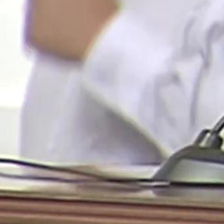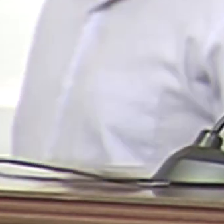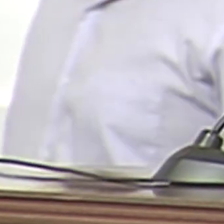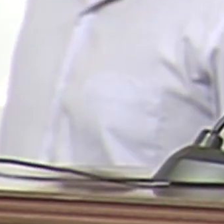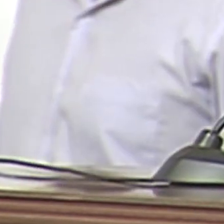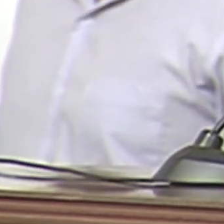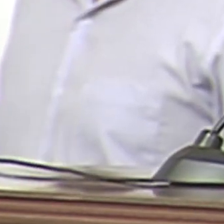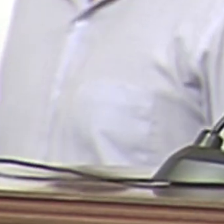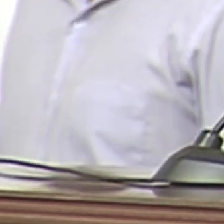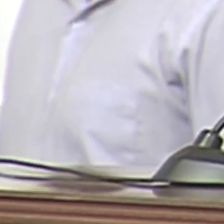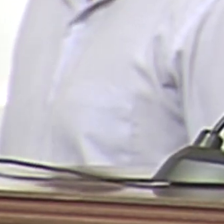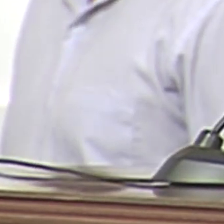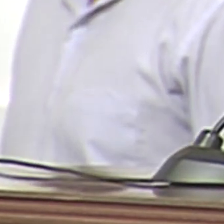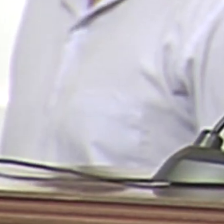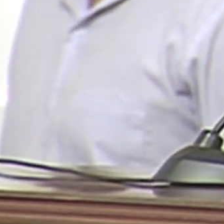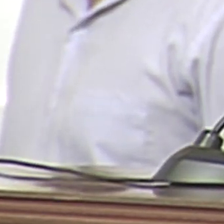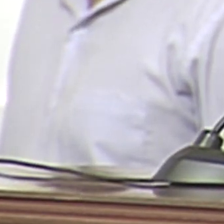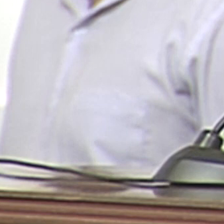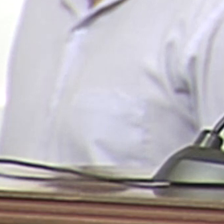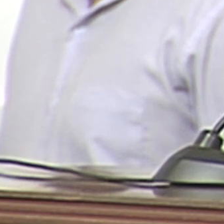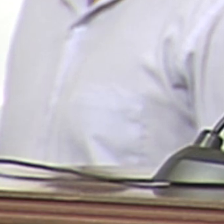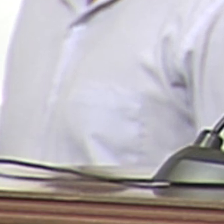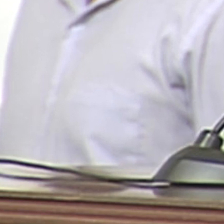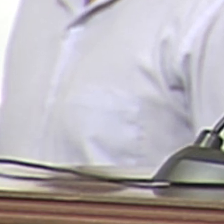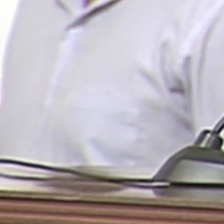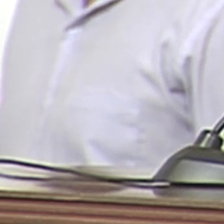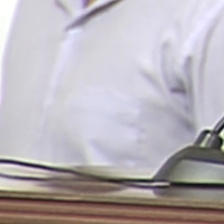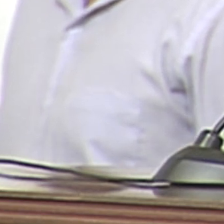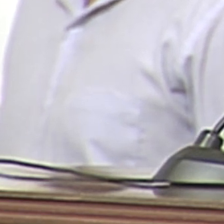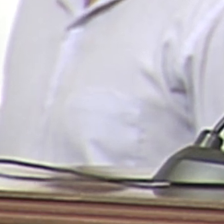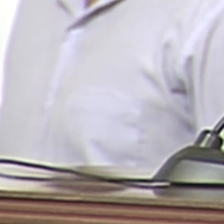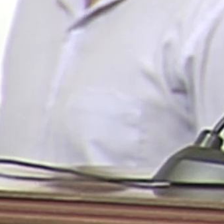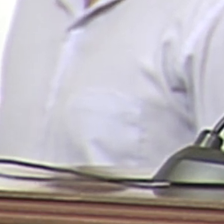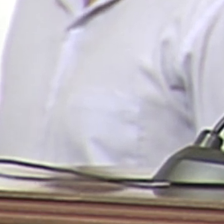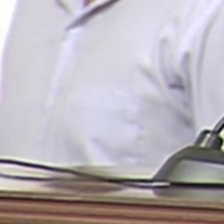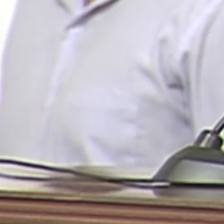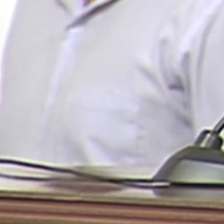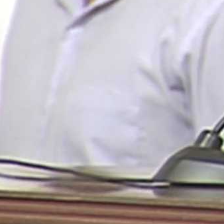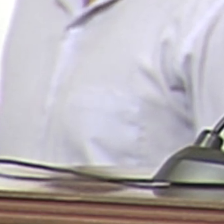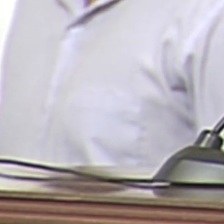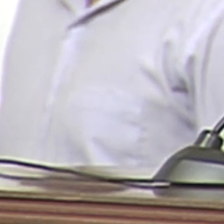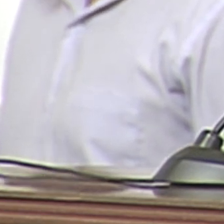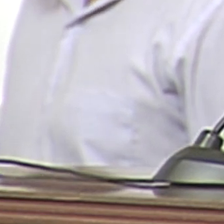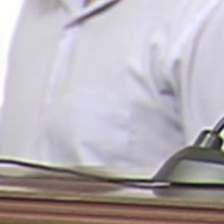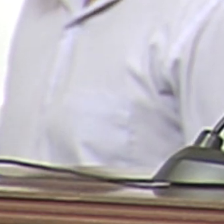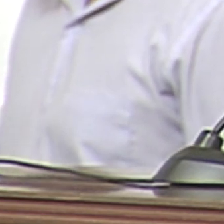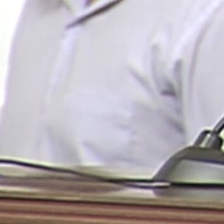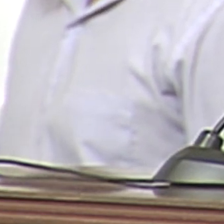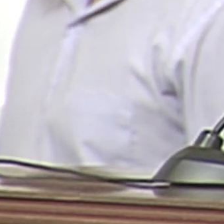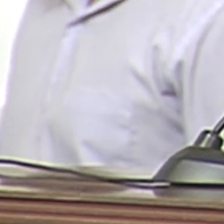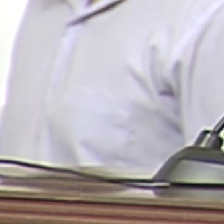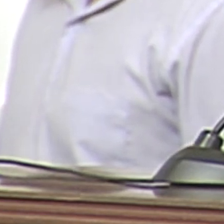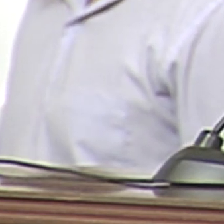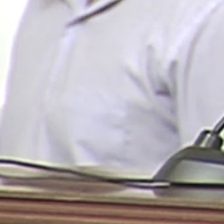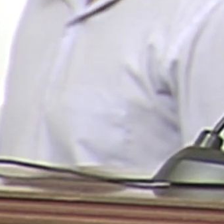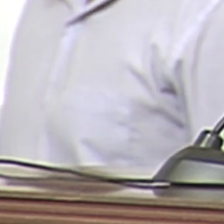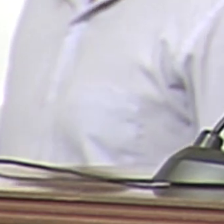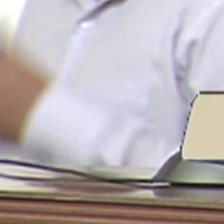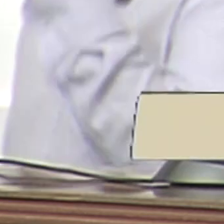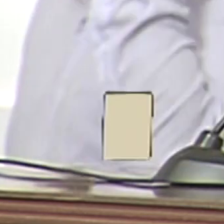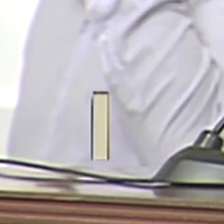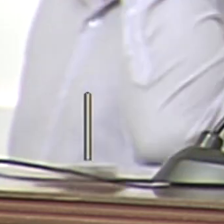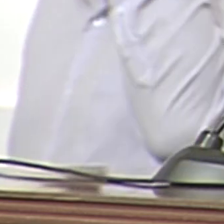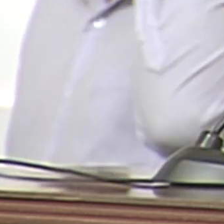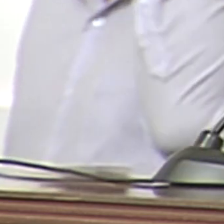Asociación Parlamentaria Ciudadana. 2, Asociación Parlamentaria Mujeres Demócratas. 3, Asociación Parlamentaria Alianza Verde Juntos por la